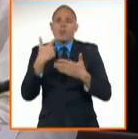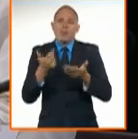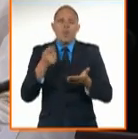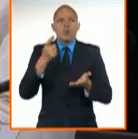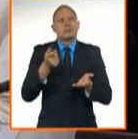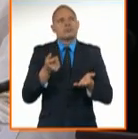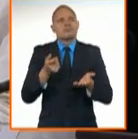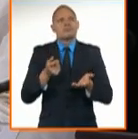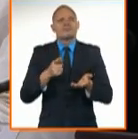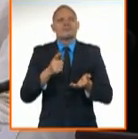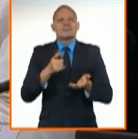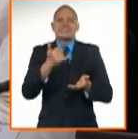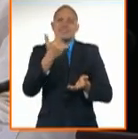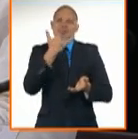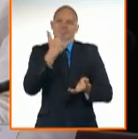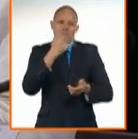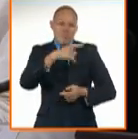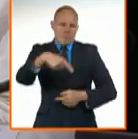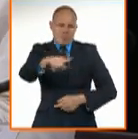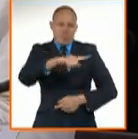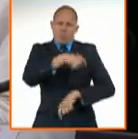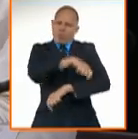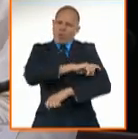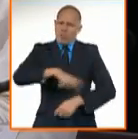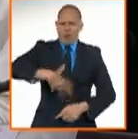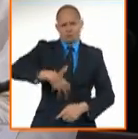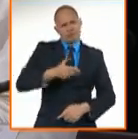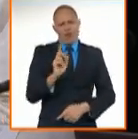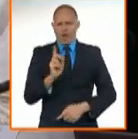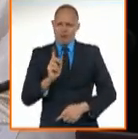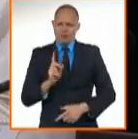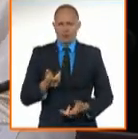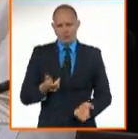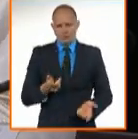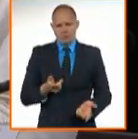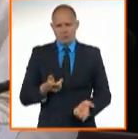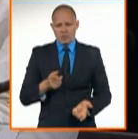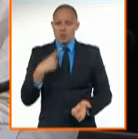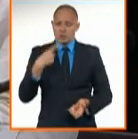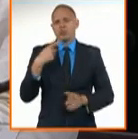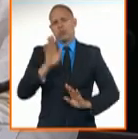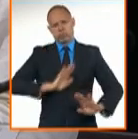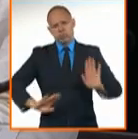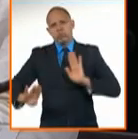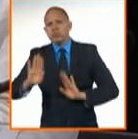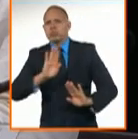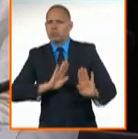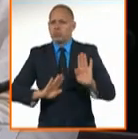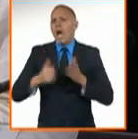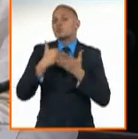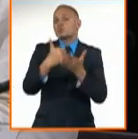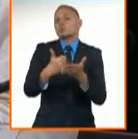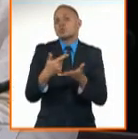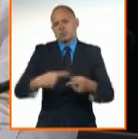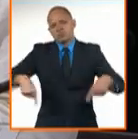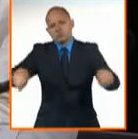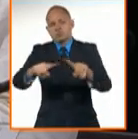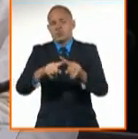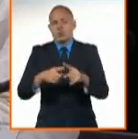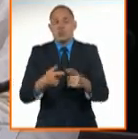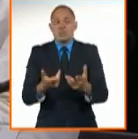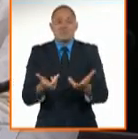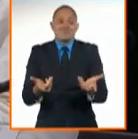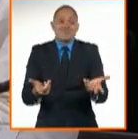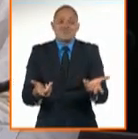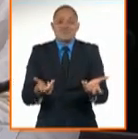de esta afectación ocurre también nos pasa con mucha frecuencia